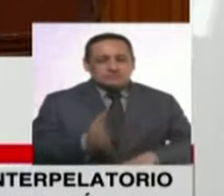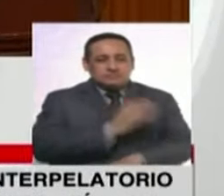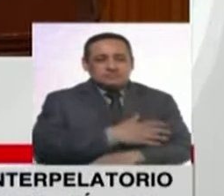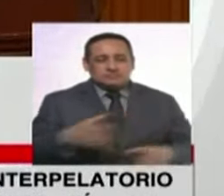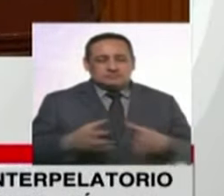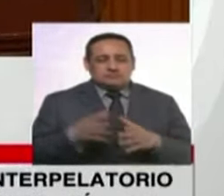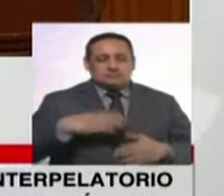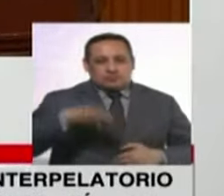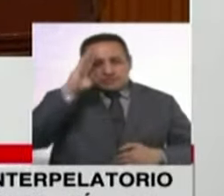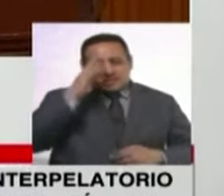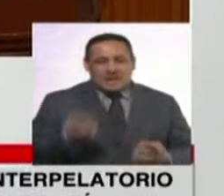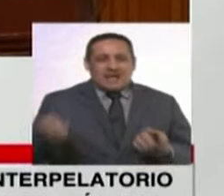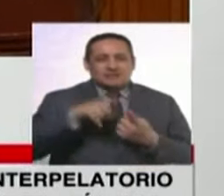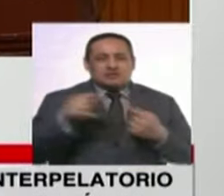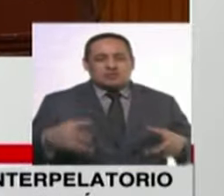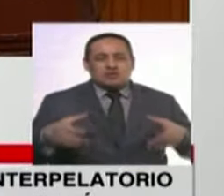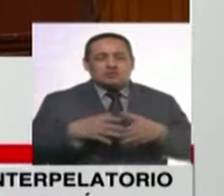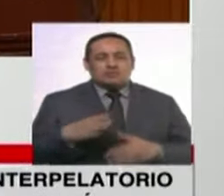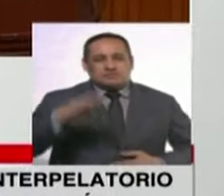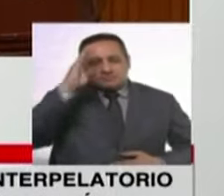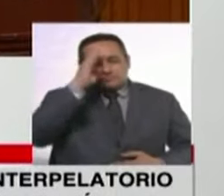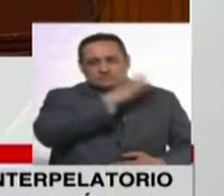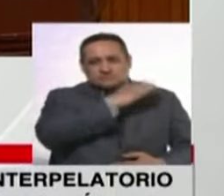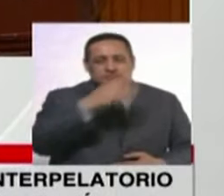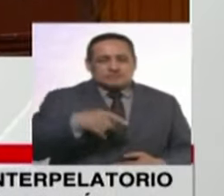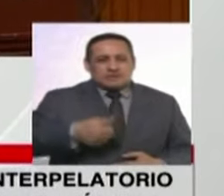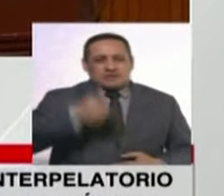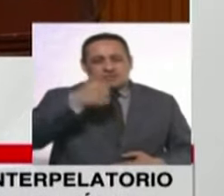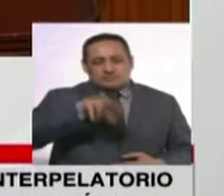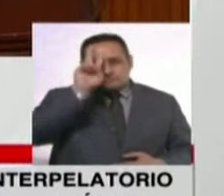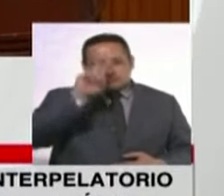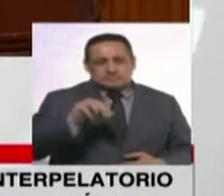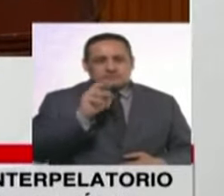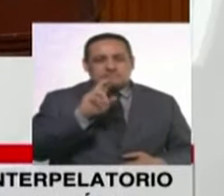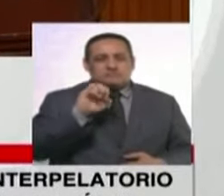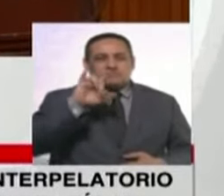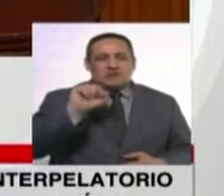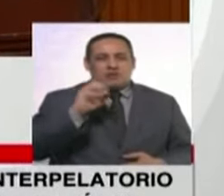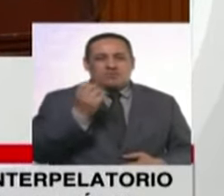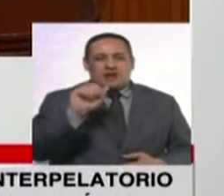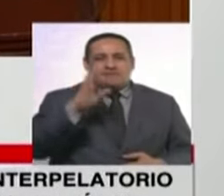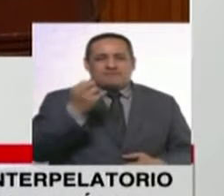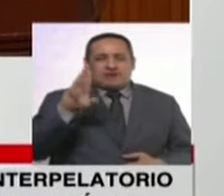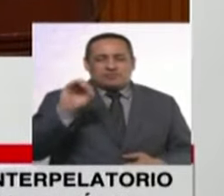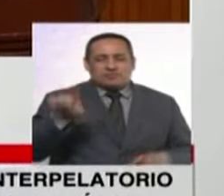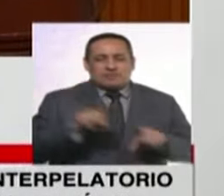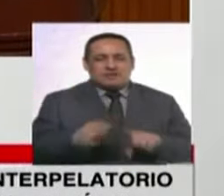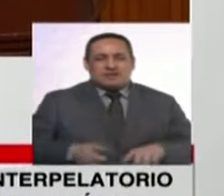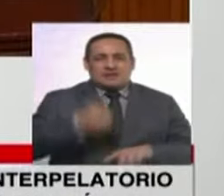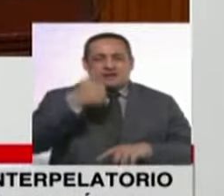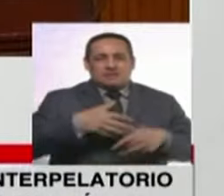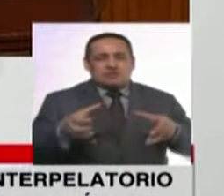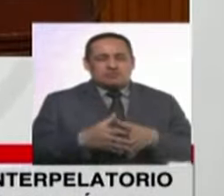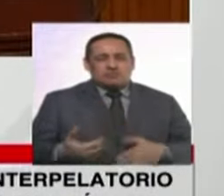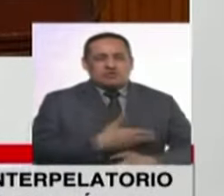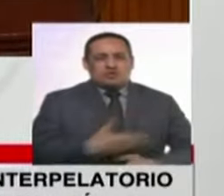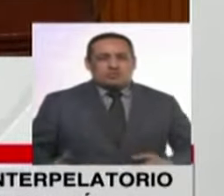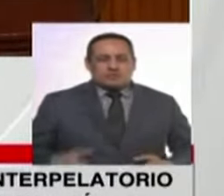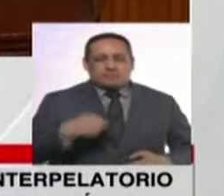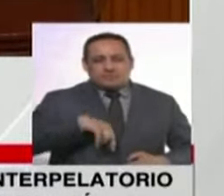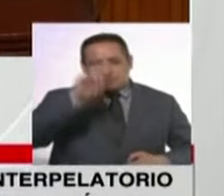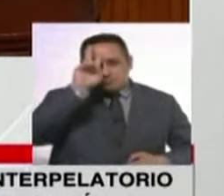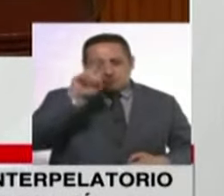carrera policial hasta la fecha el comandante general de la Policía Nacional del Perú Raúl Alfaro Alvarado el jefe del Estado Mayor de la Policía